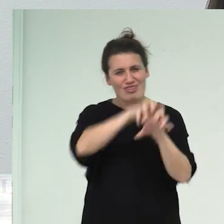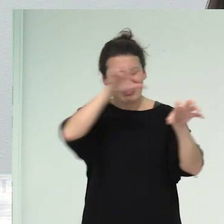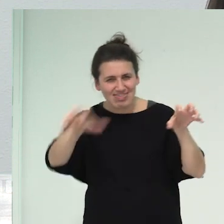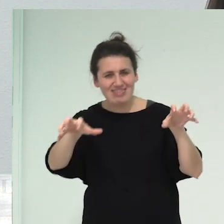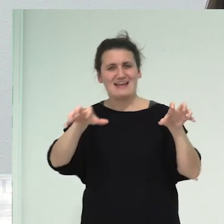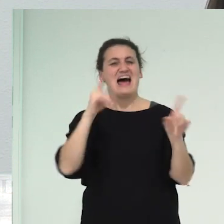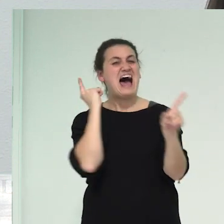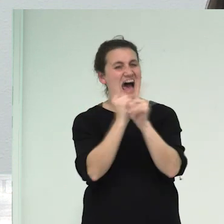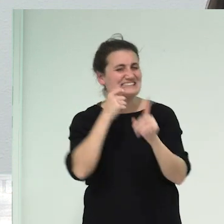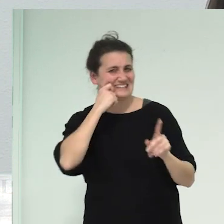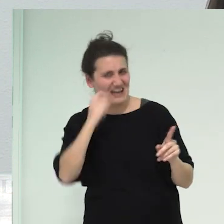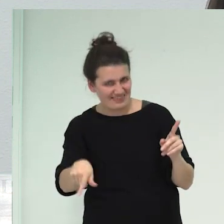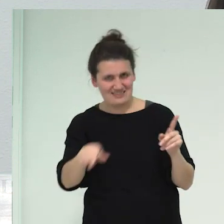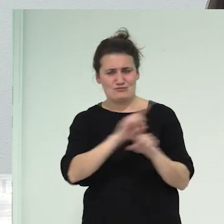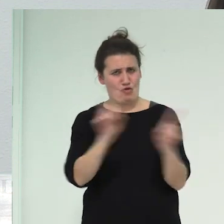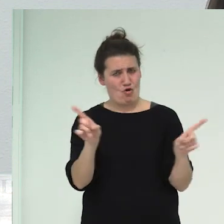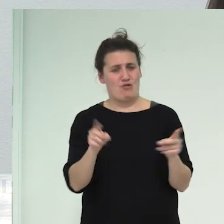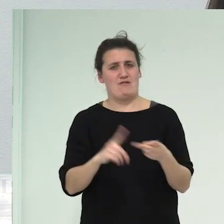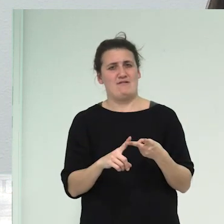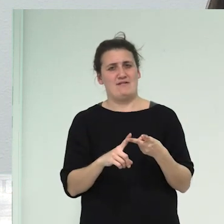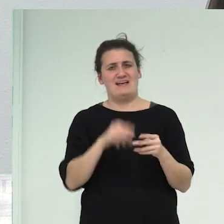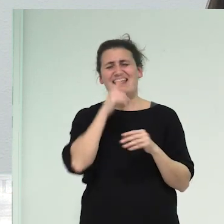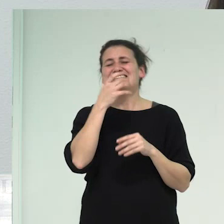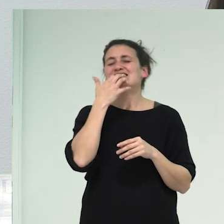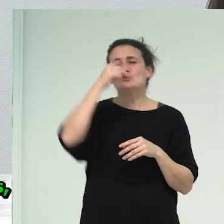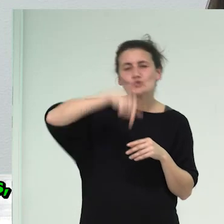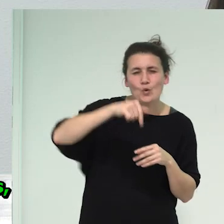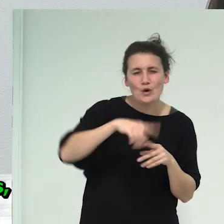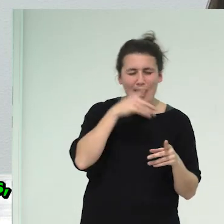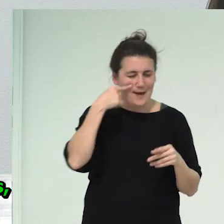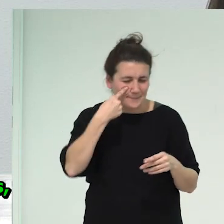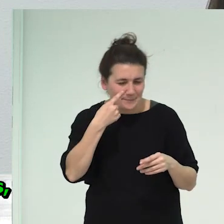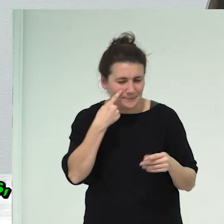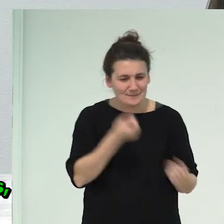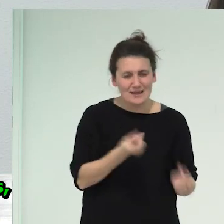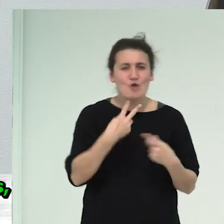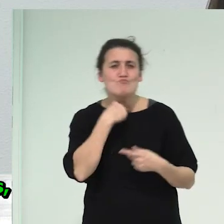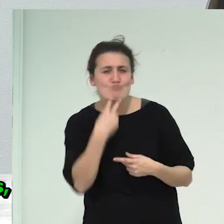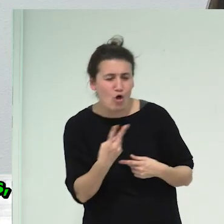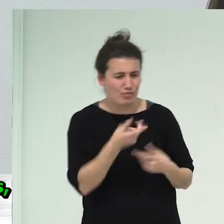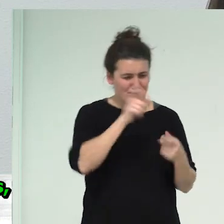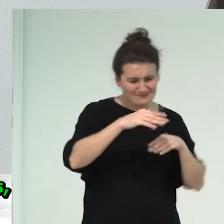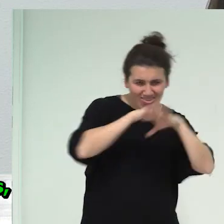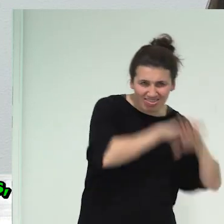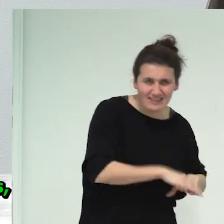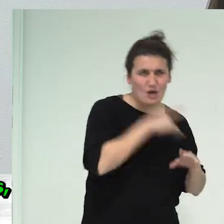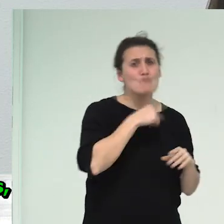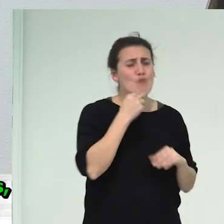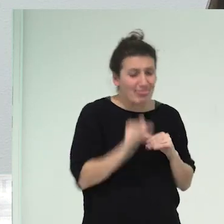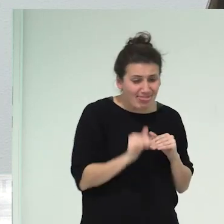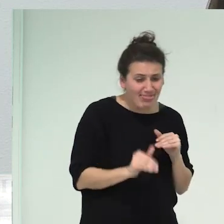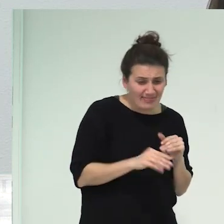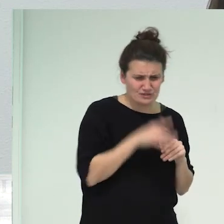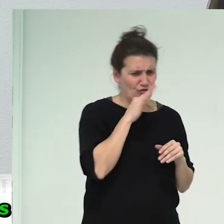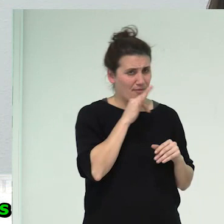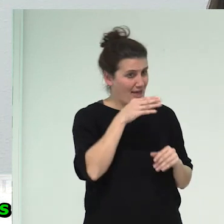antirracista, anticapitalista, que desde el sur rescate las voces de las subalternas, las subalternizadas, las voces bajas, las que no se han